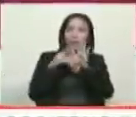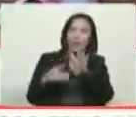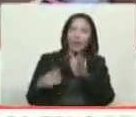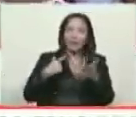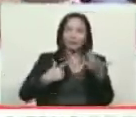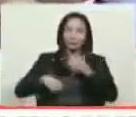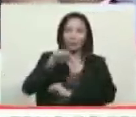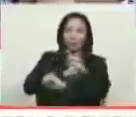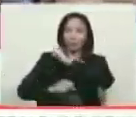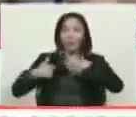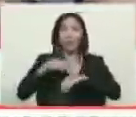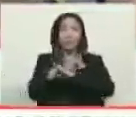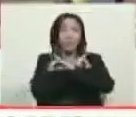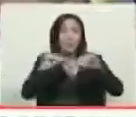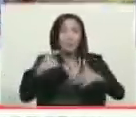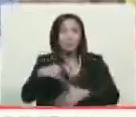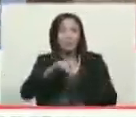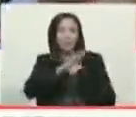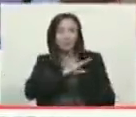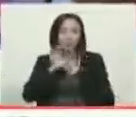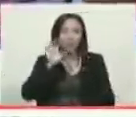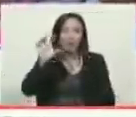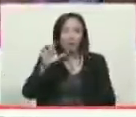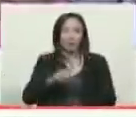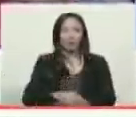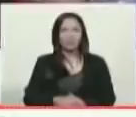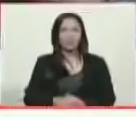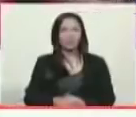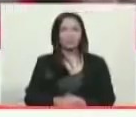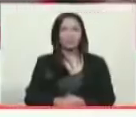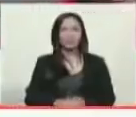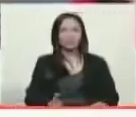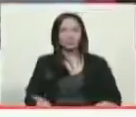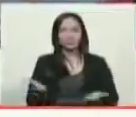defender nuestra independencia, la soberanía.